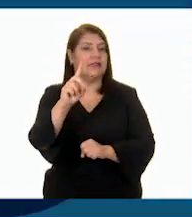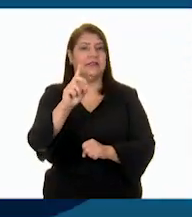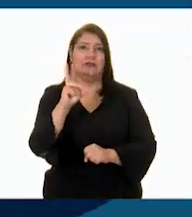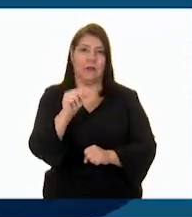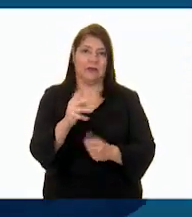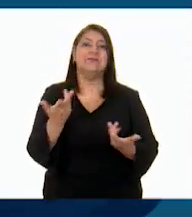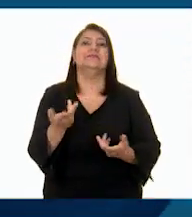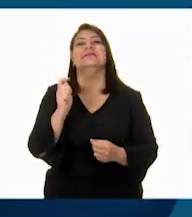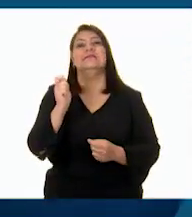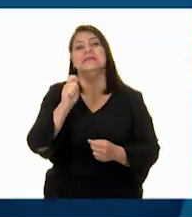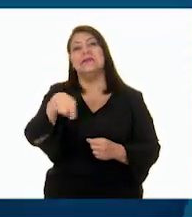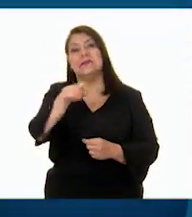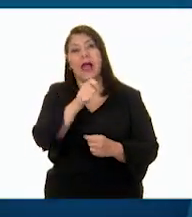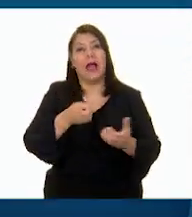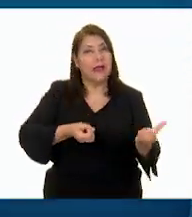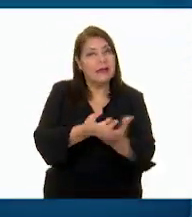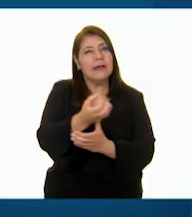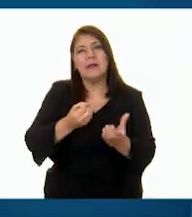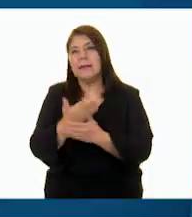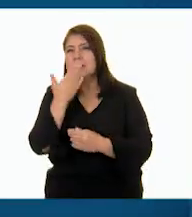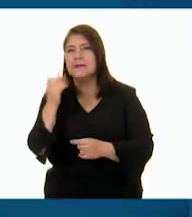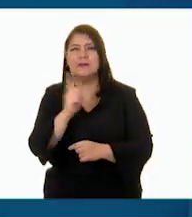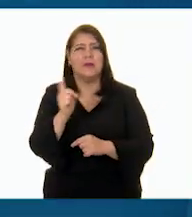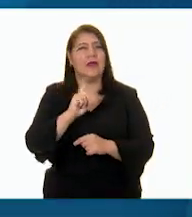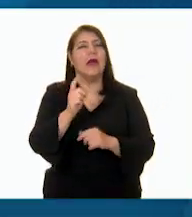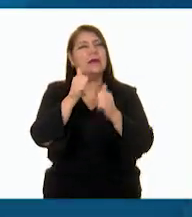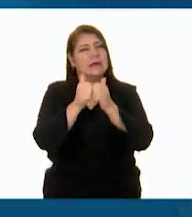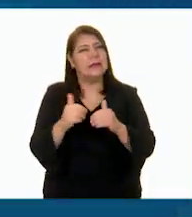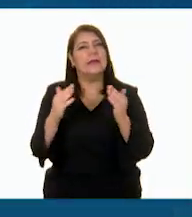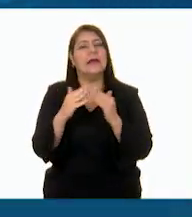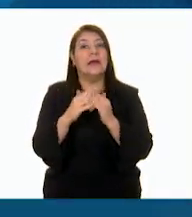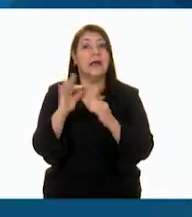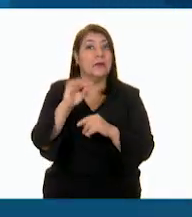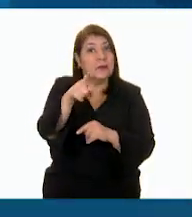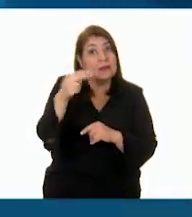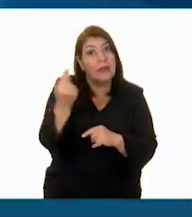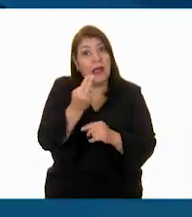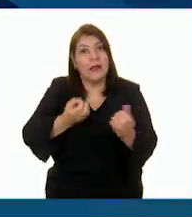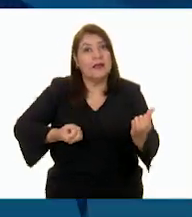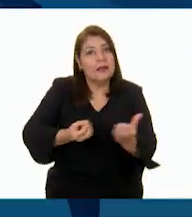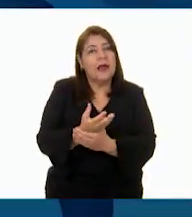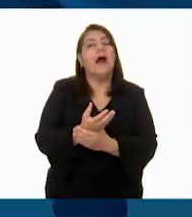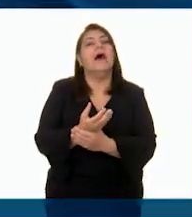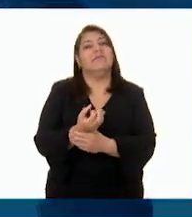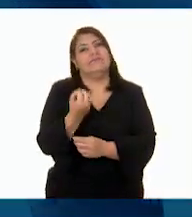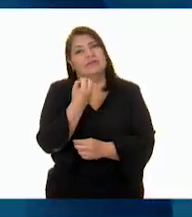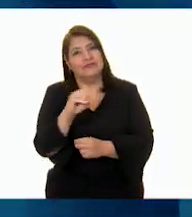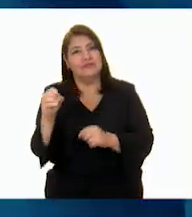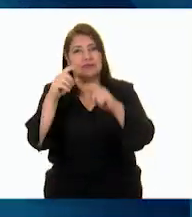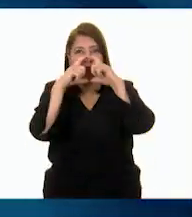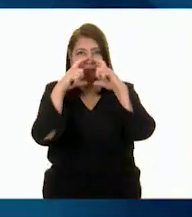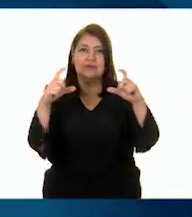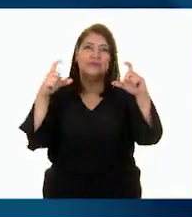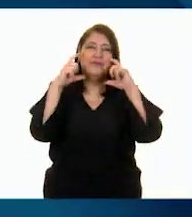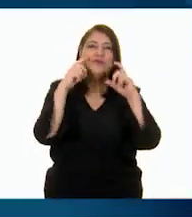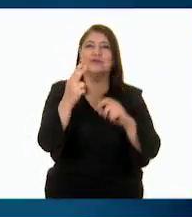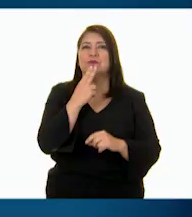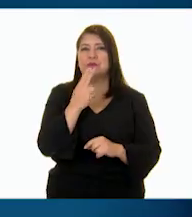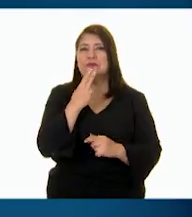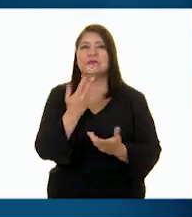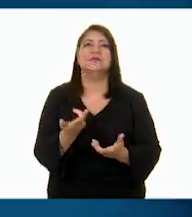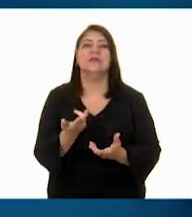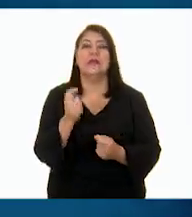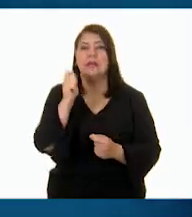no salir de casa a menos que sea muy necesario. Si lo haces, utiliza el